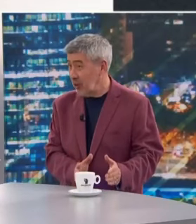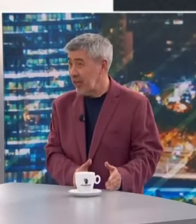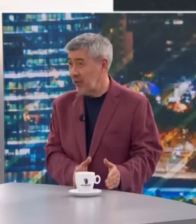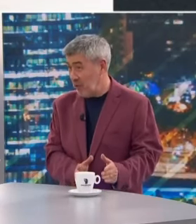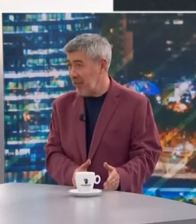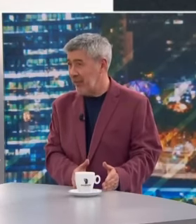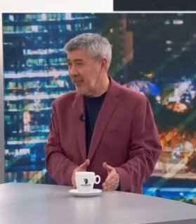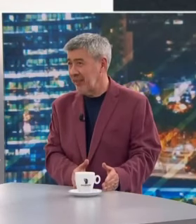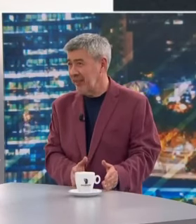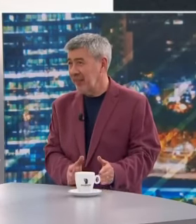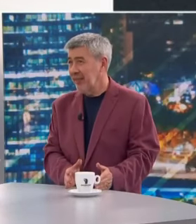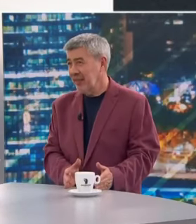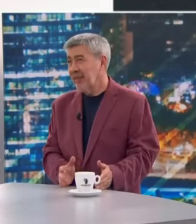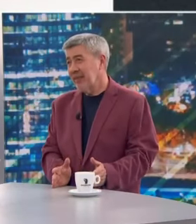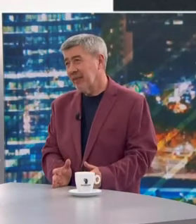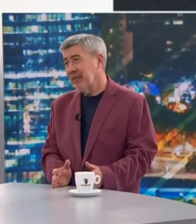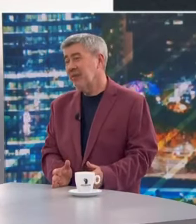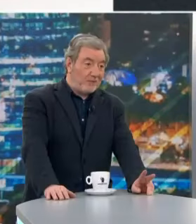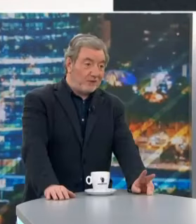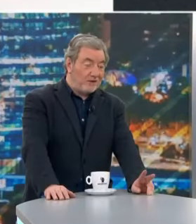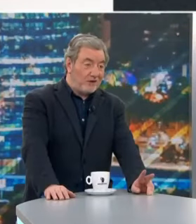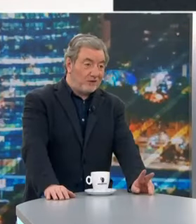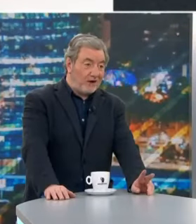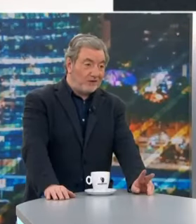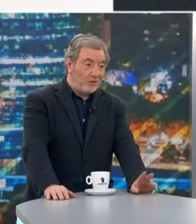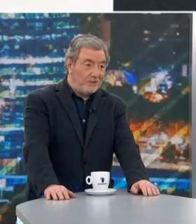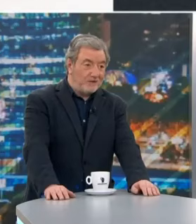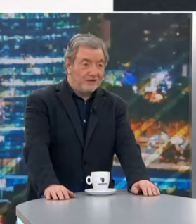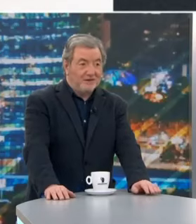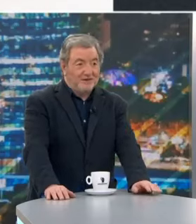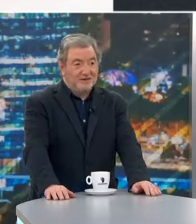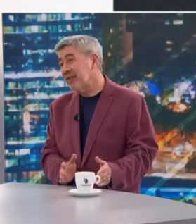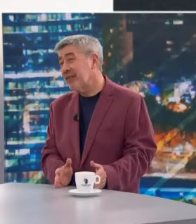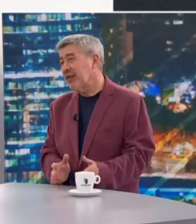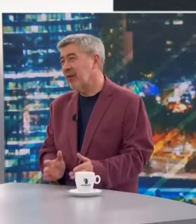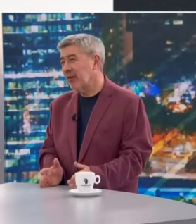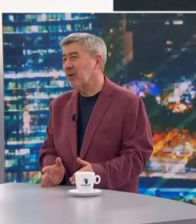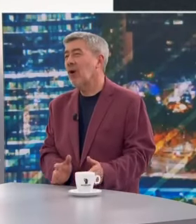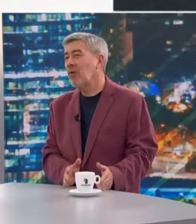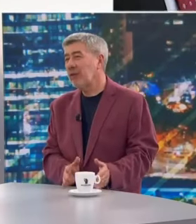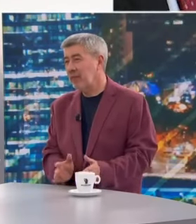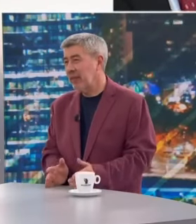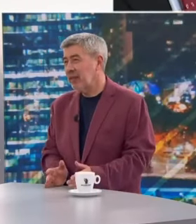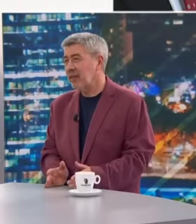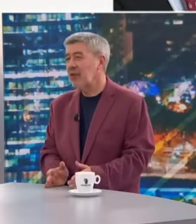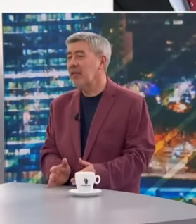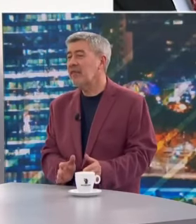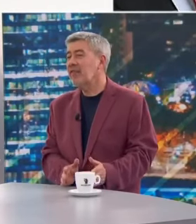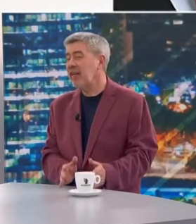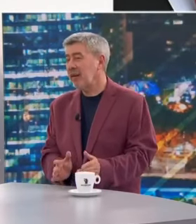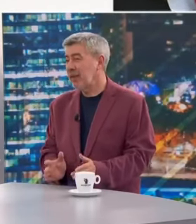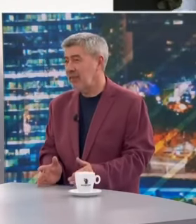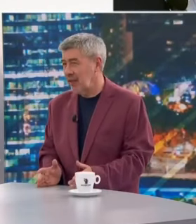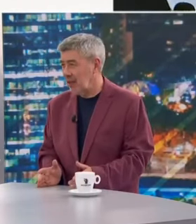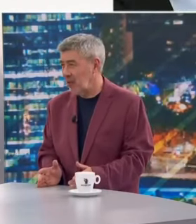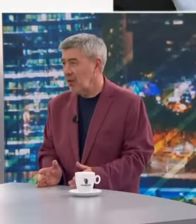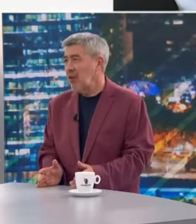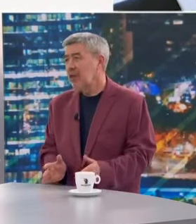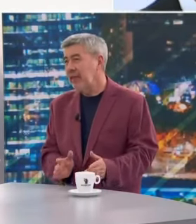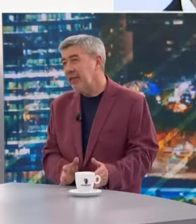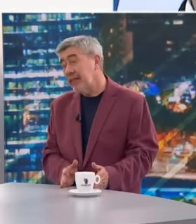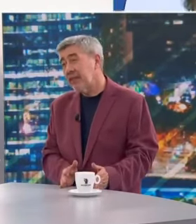Bajo los chats un mes. O sea, desde que formalizaron a Hermosilla son casi dos meses. Esto han sido los últimos meses, donde siguen